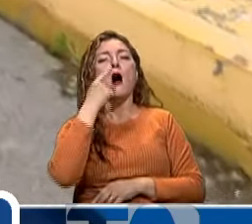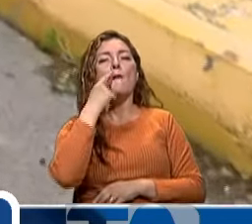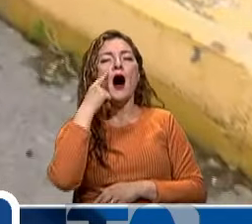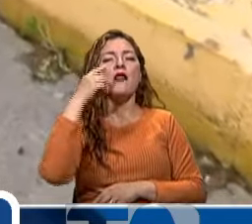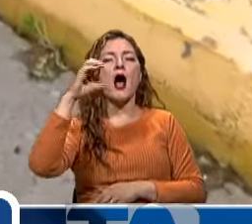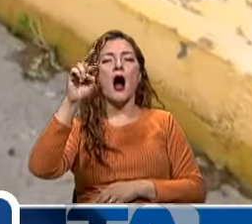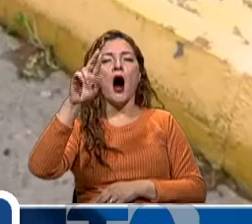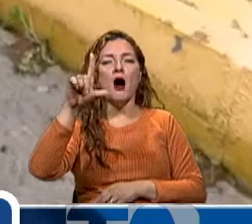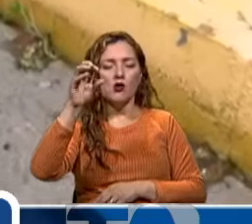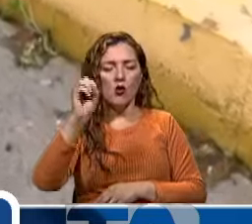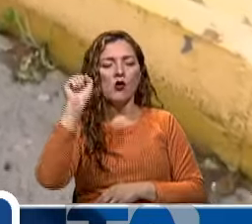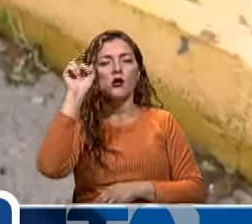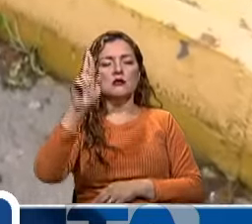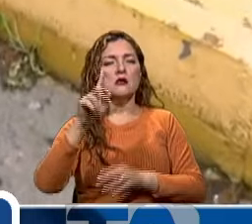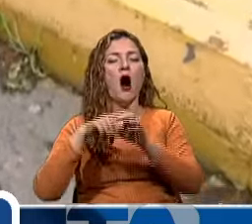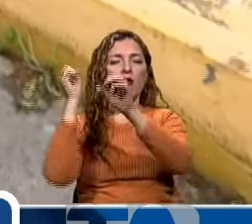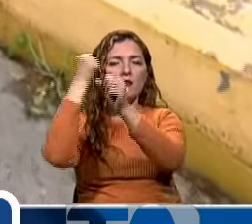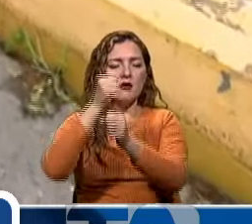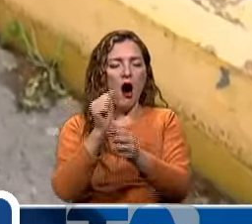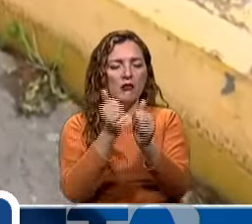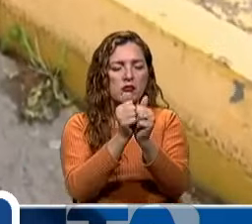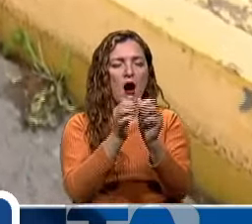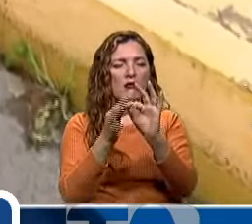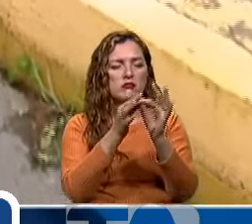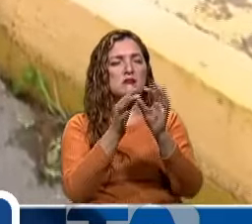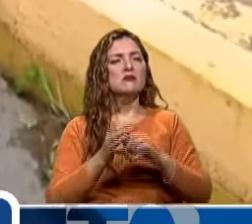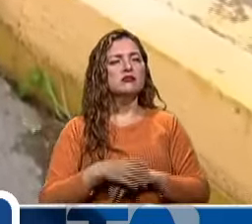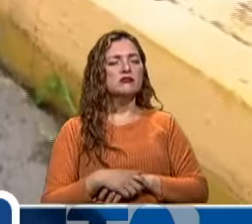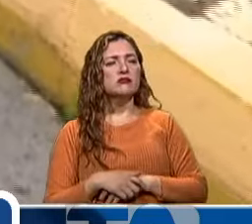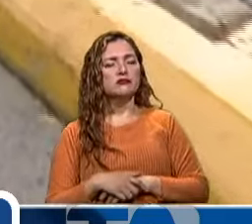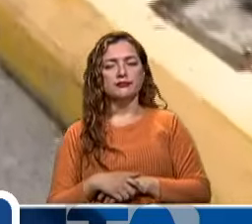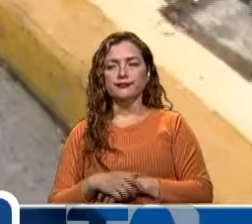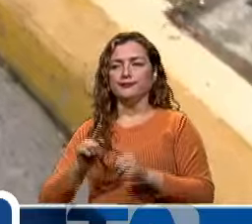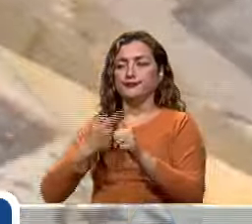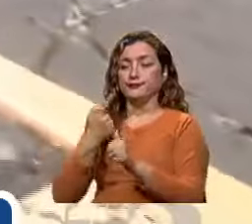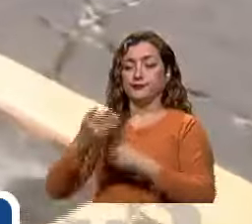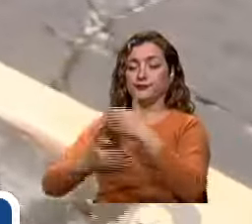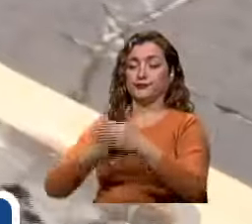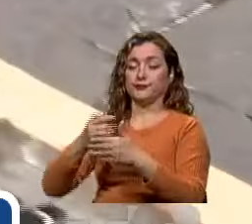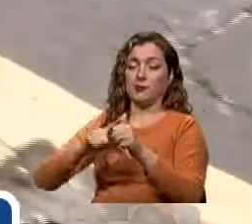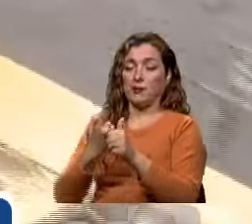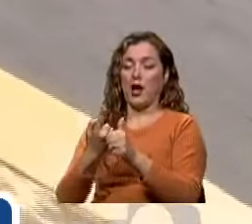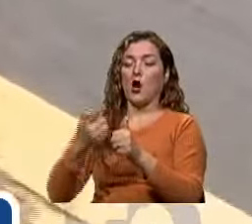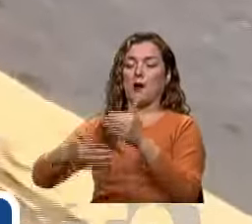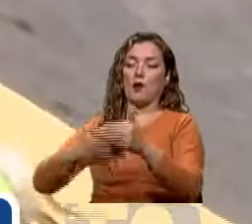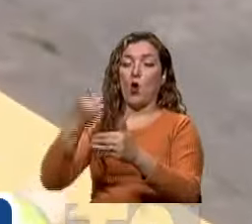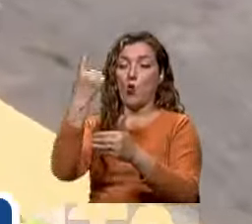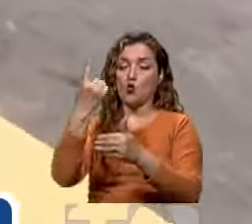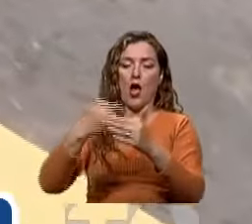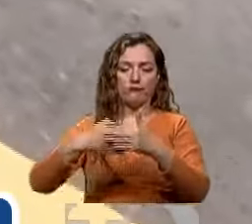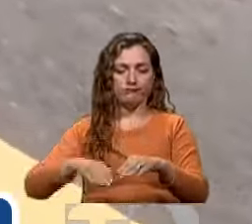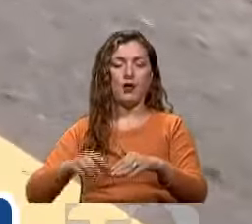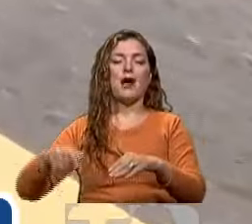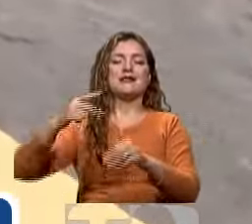de la capital, que Fundeportes, que podría ser también intervenida. Sí, luego de la primera fase se nos viene la segunda, que ahí se va a